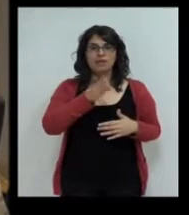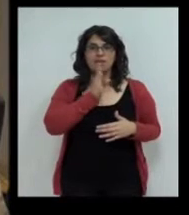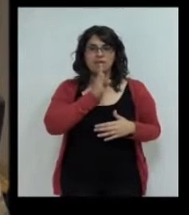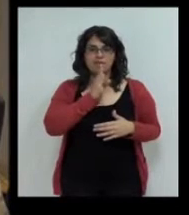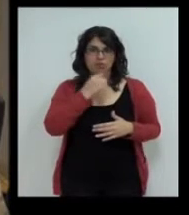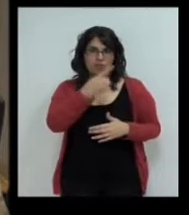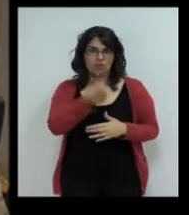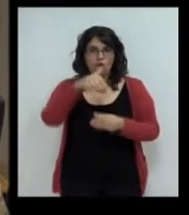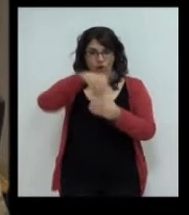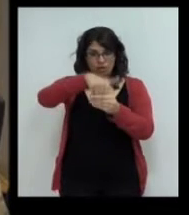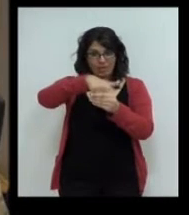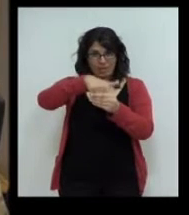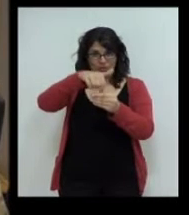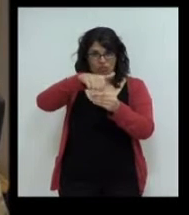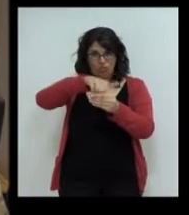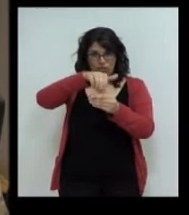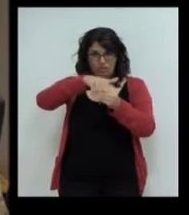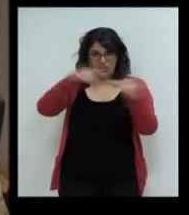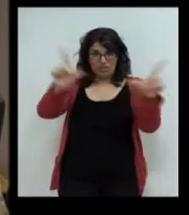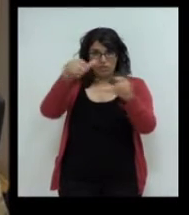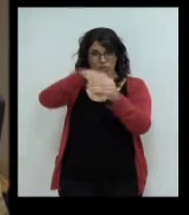que solo está regulado para los